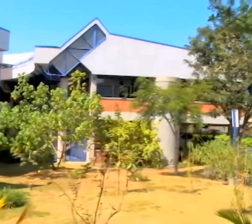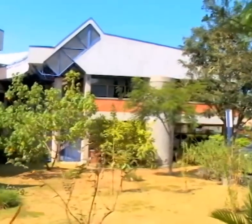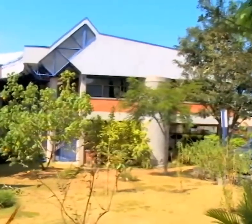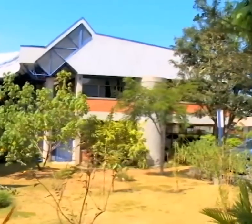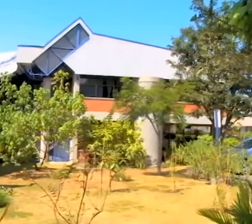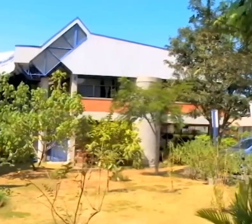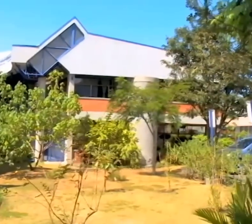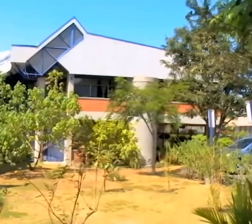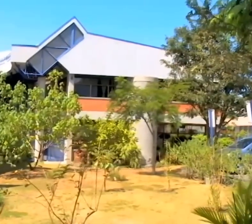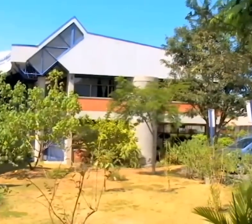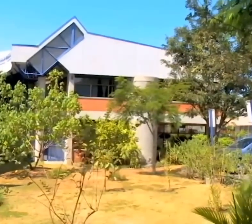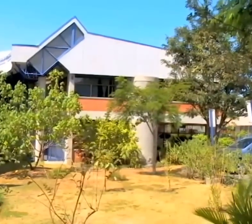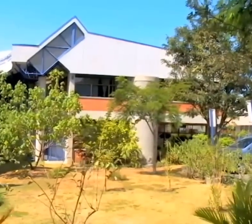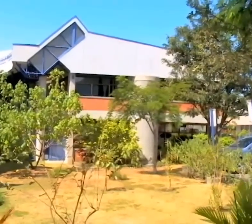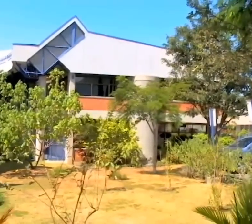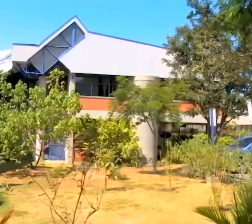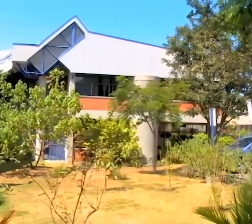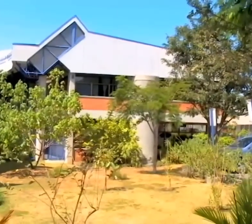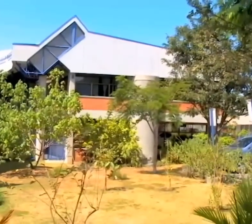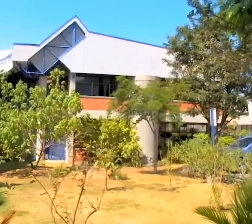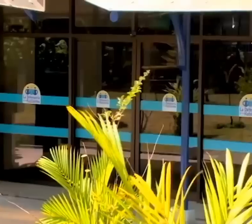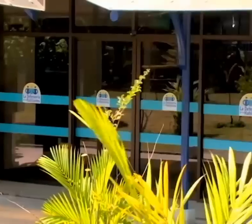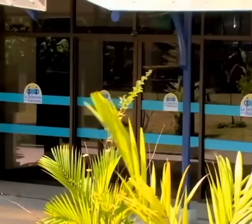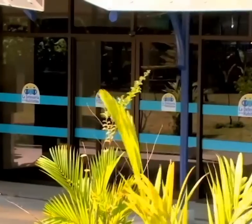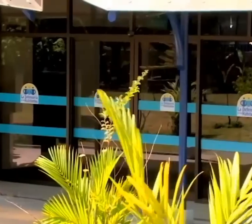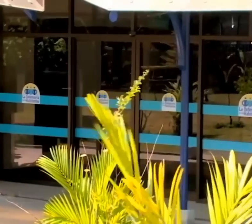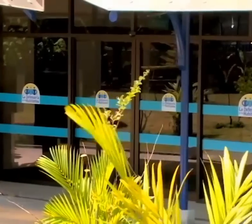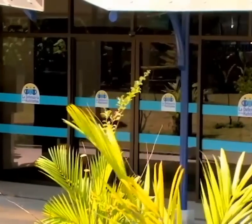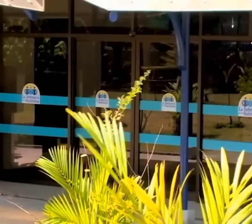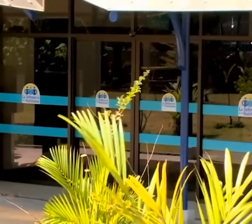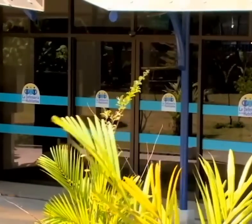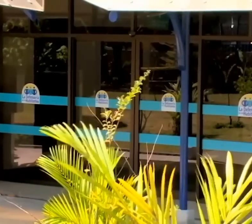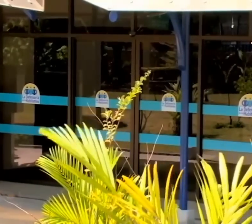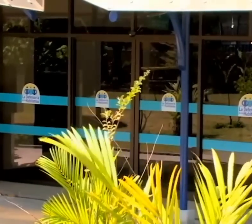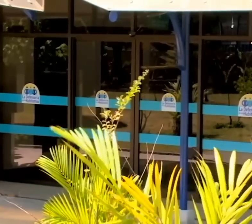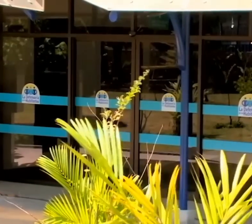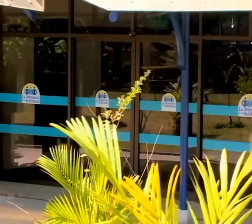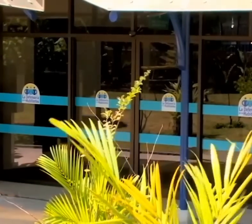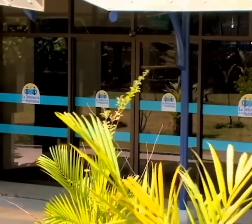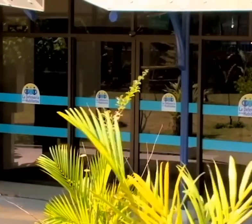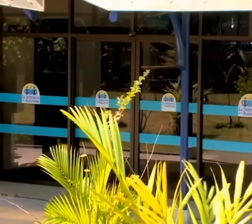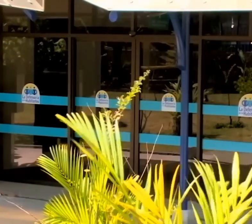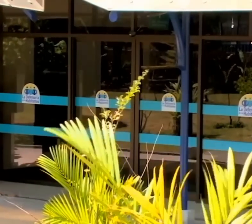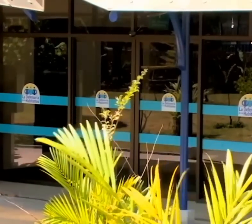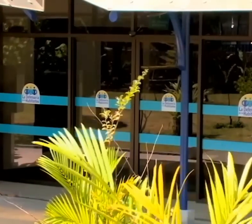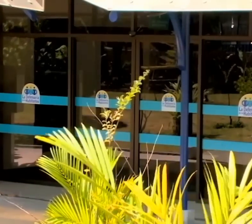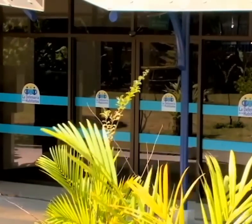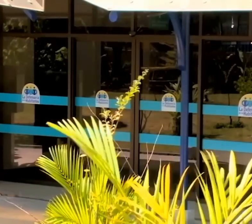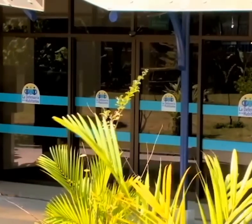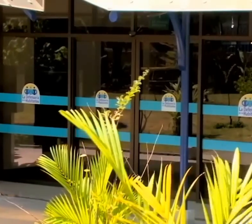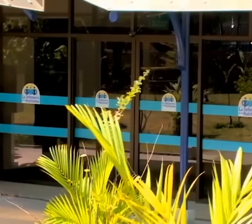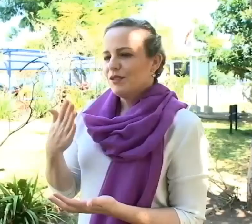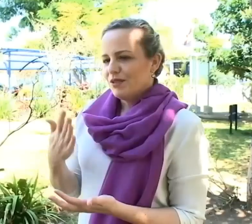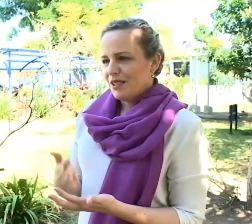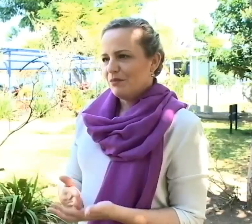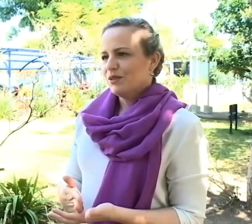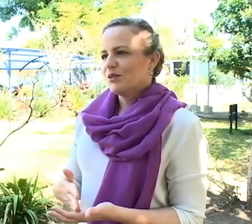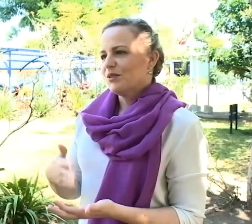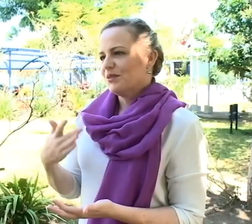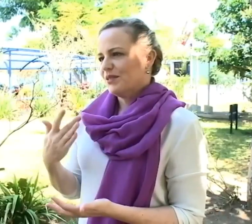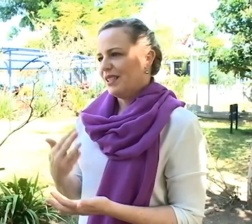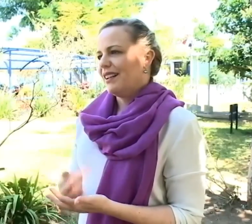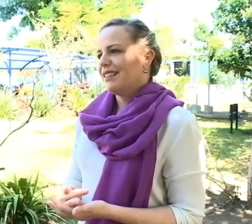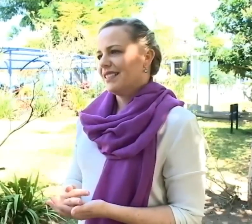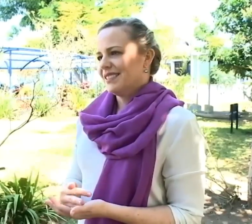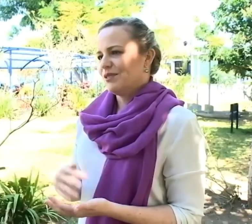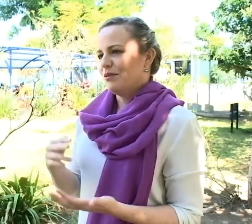recibió 34.000 denuncias. Además, dijo que en 28 años de existencia del órgano, ella es la jerarca que más giras de trabajo ha